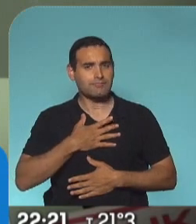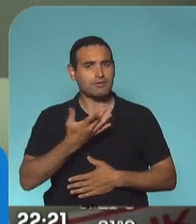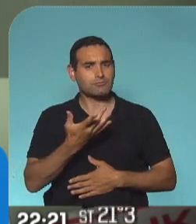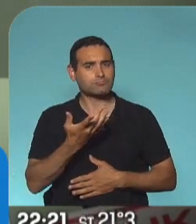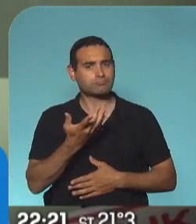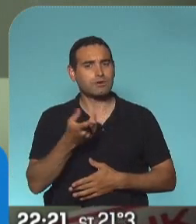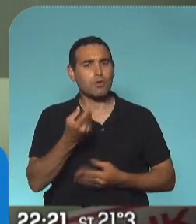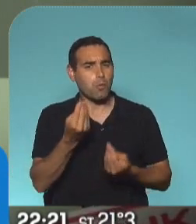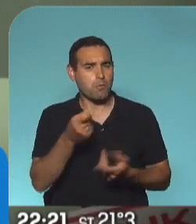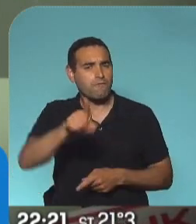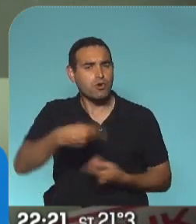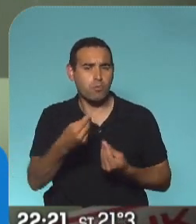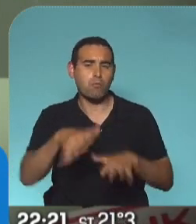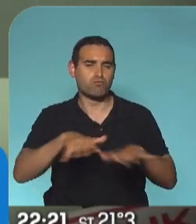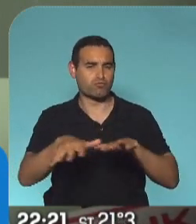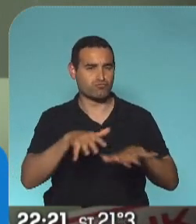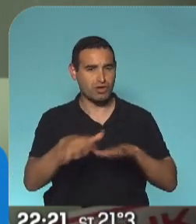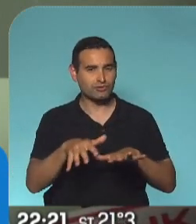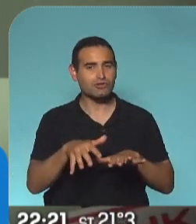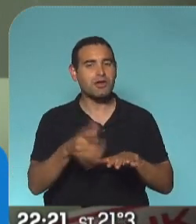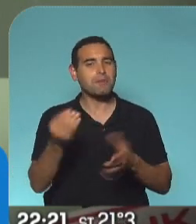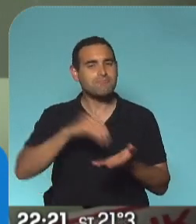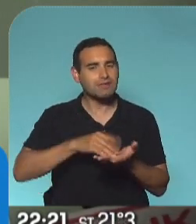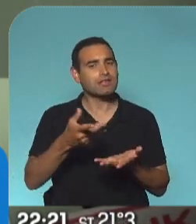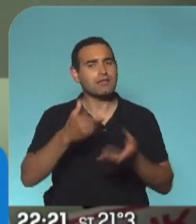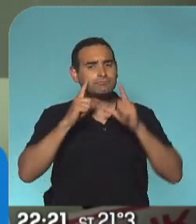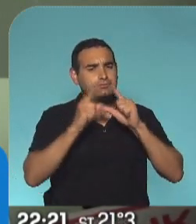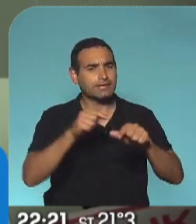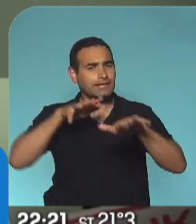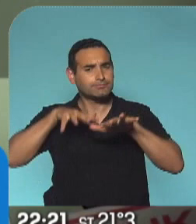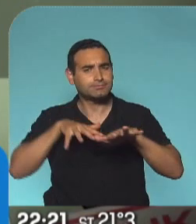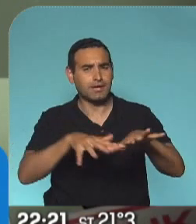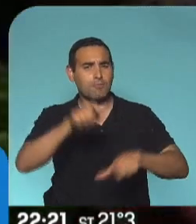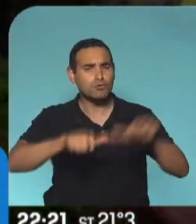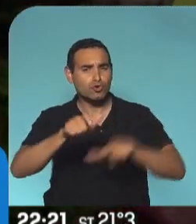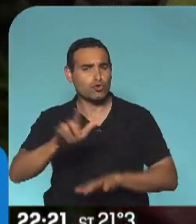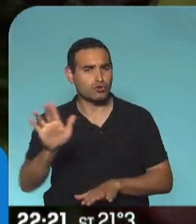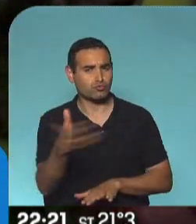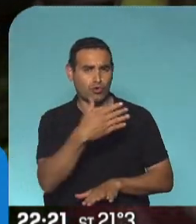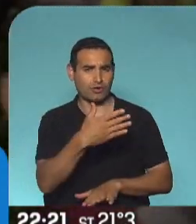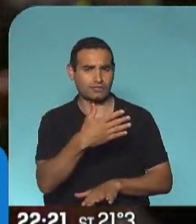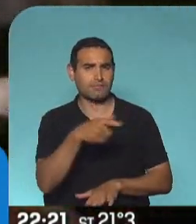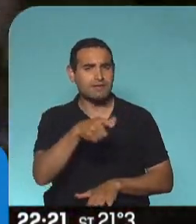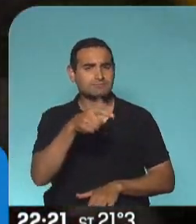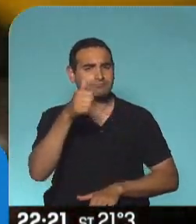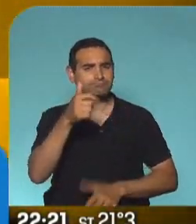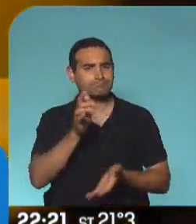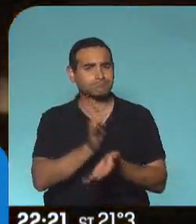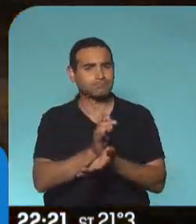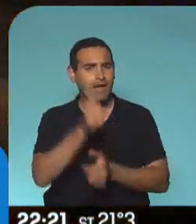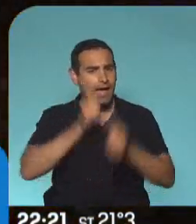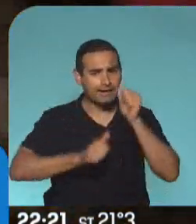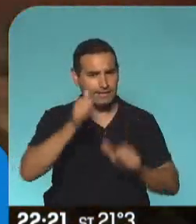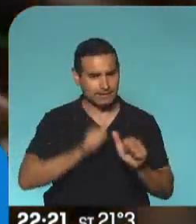the movement. It's coming from all the protesters, all the